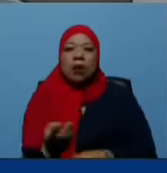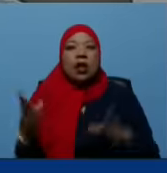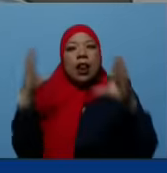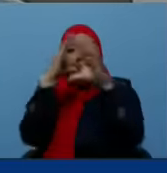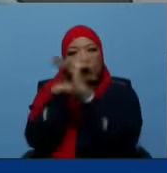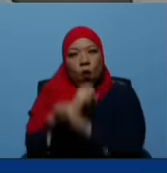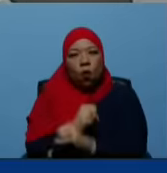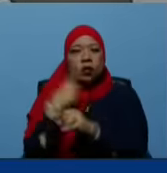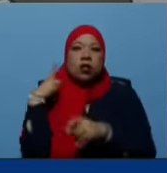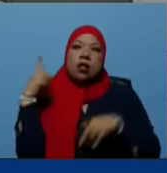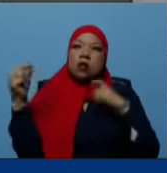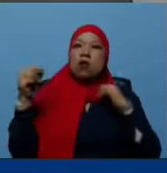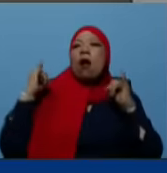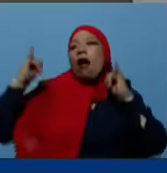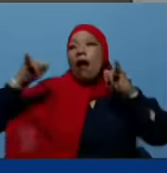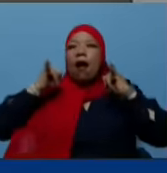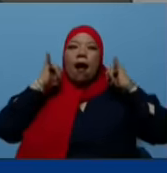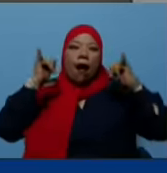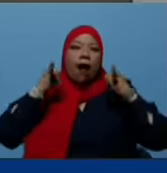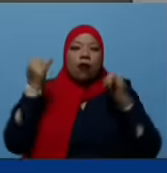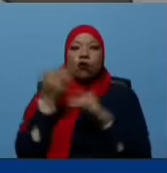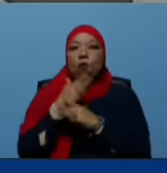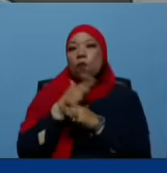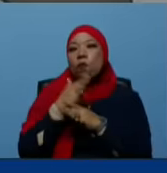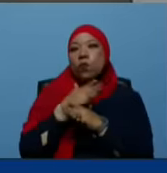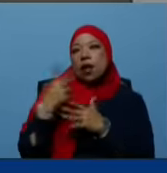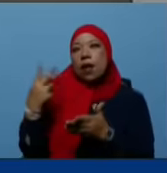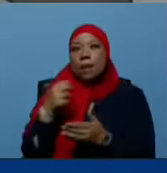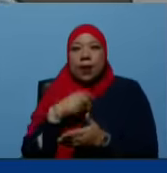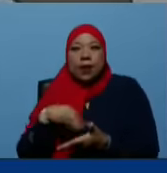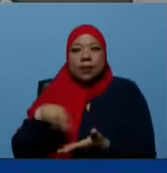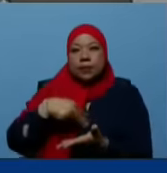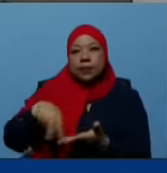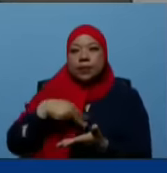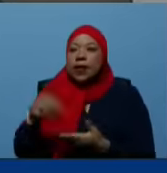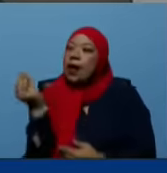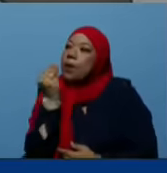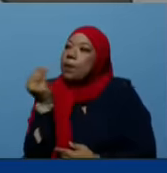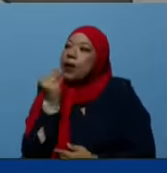nocturnas, salir a compartir, a bailar, a comer.